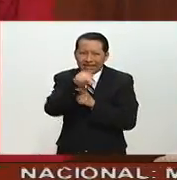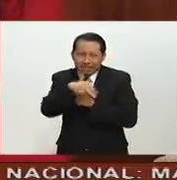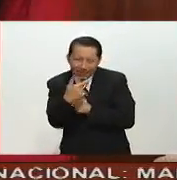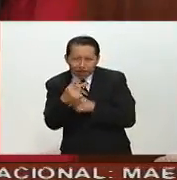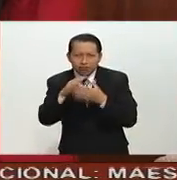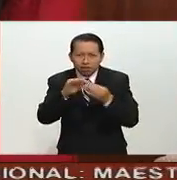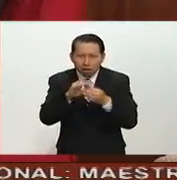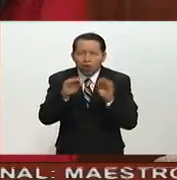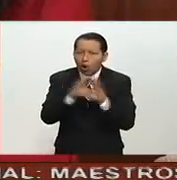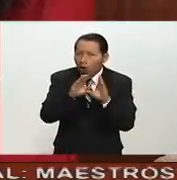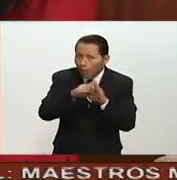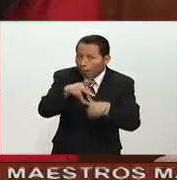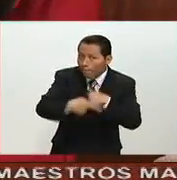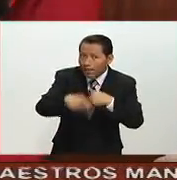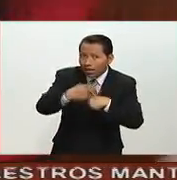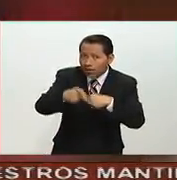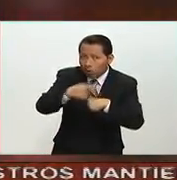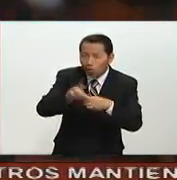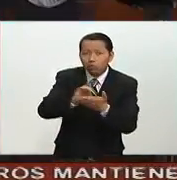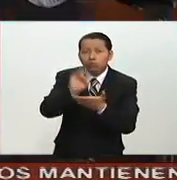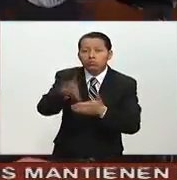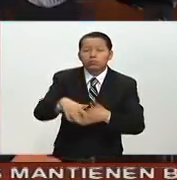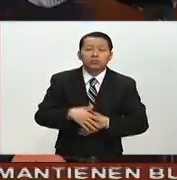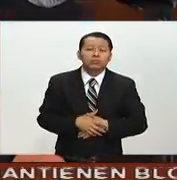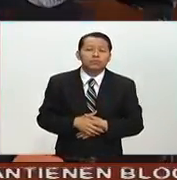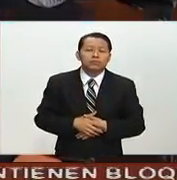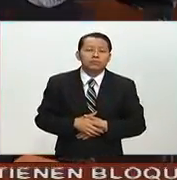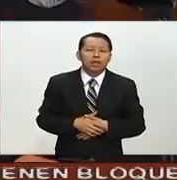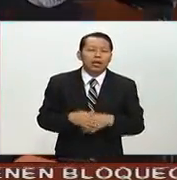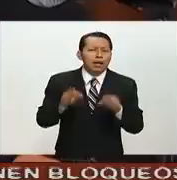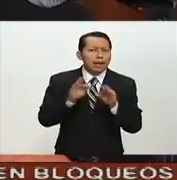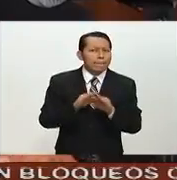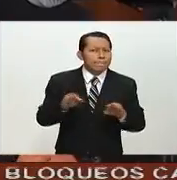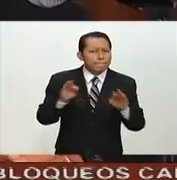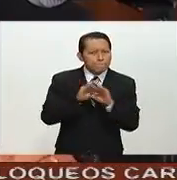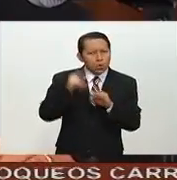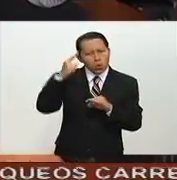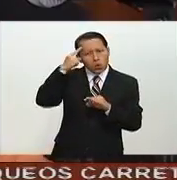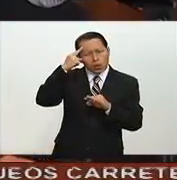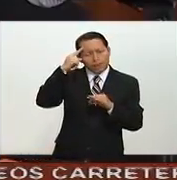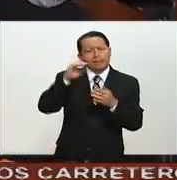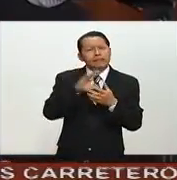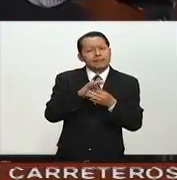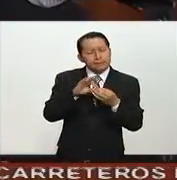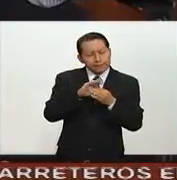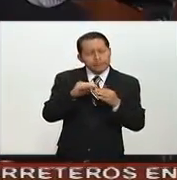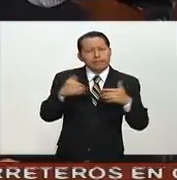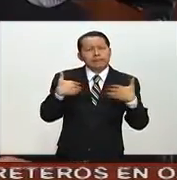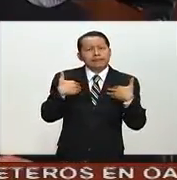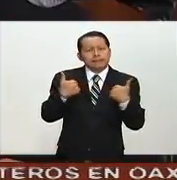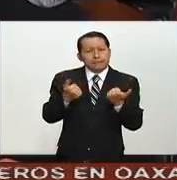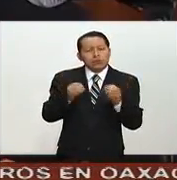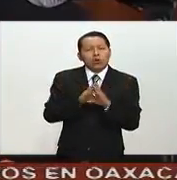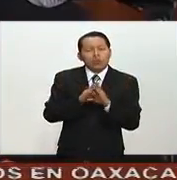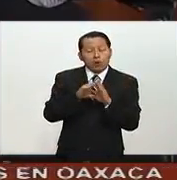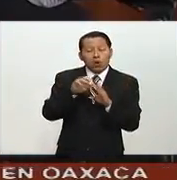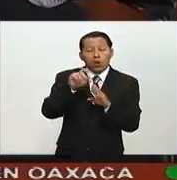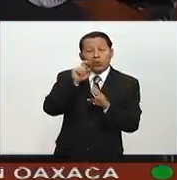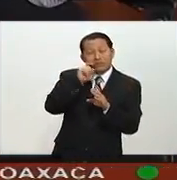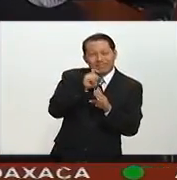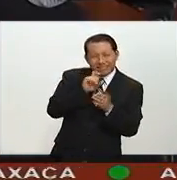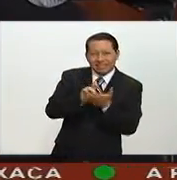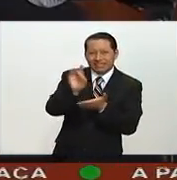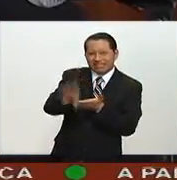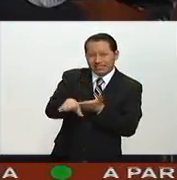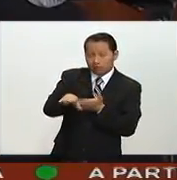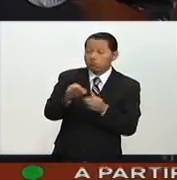los riesgos de este tipo de mensajes. Permiten comprender e interiorizar las razones por las que la práctica de sexting puede traer